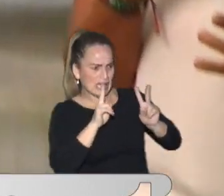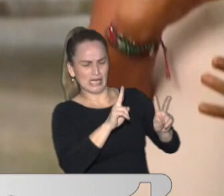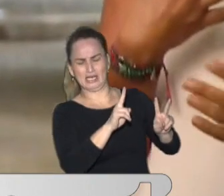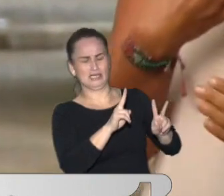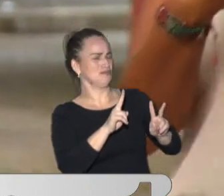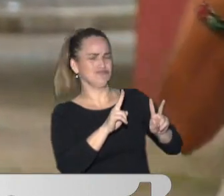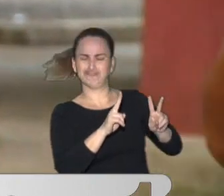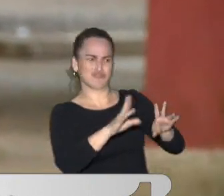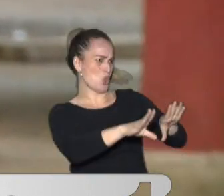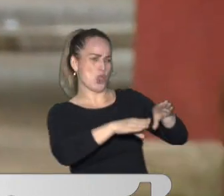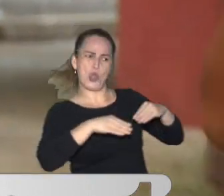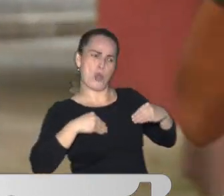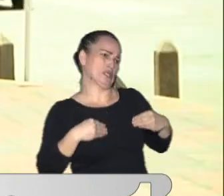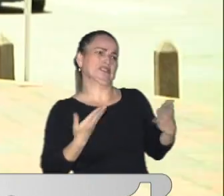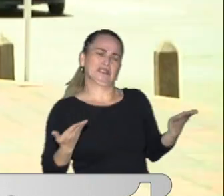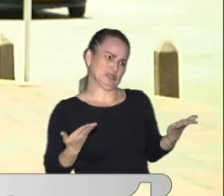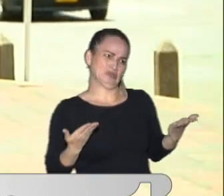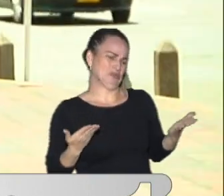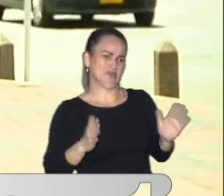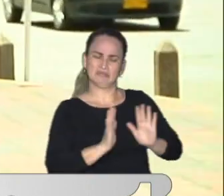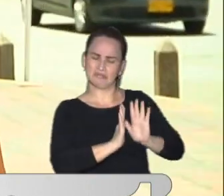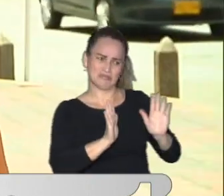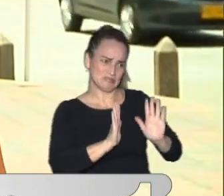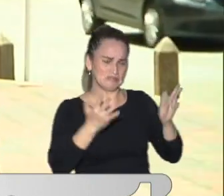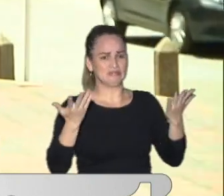la violencia por xenofobia.